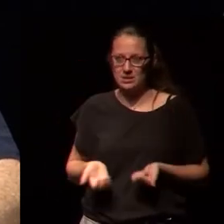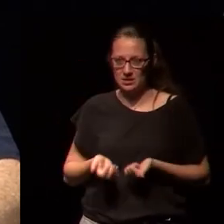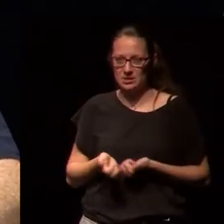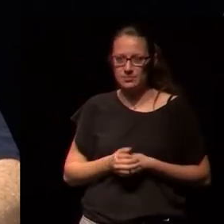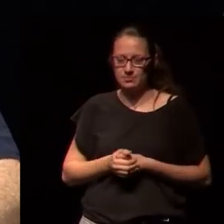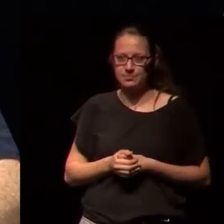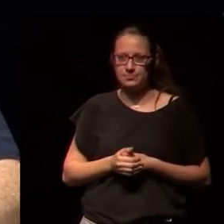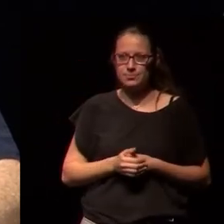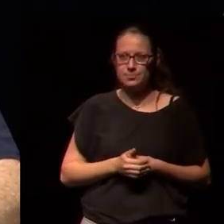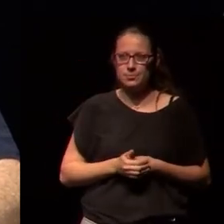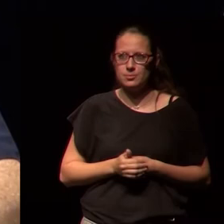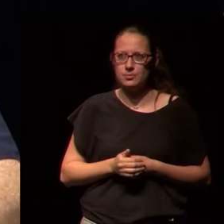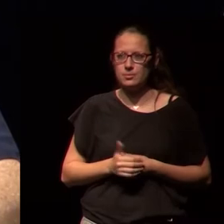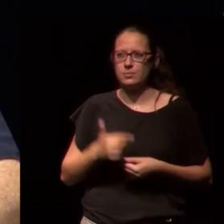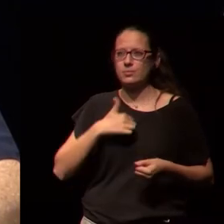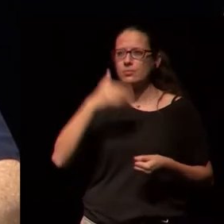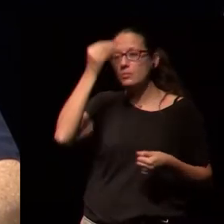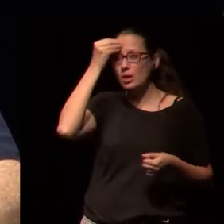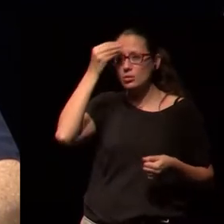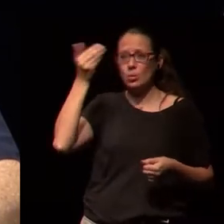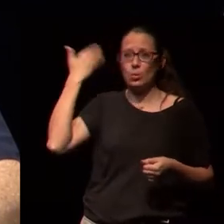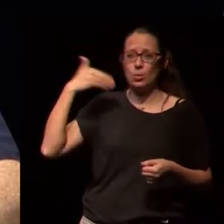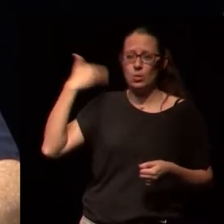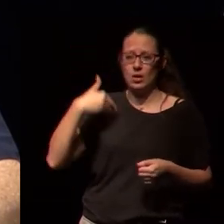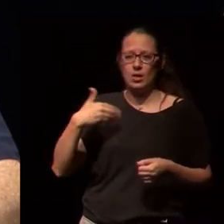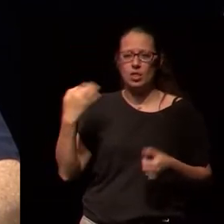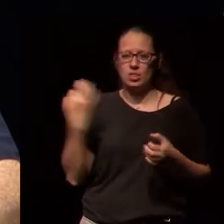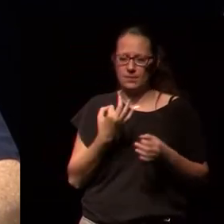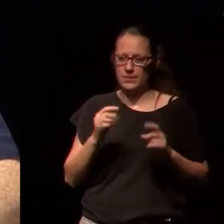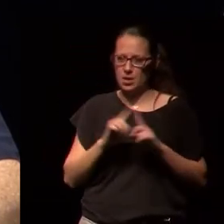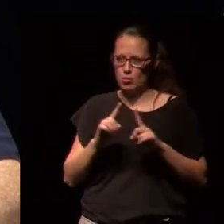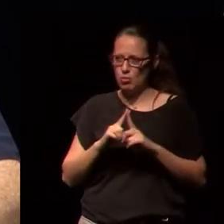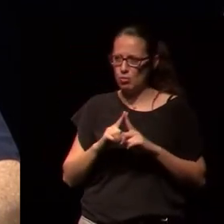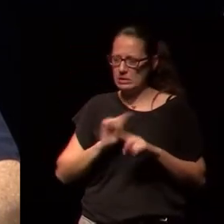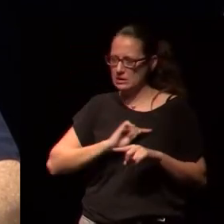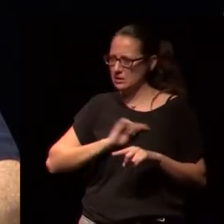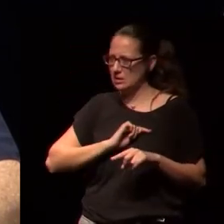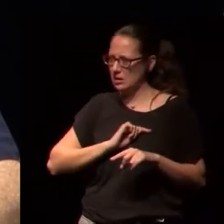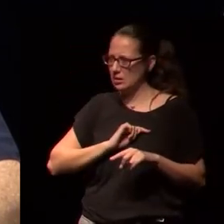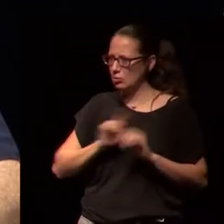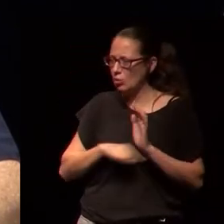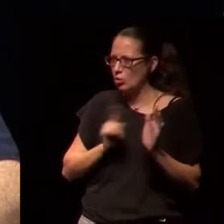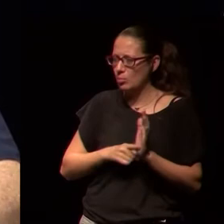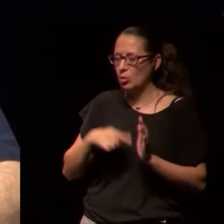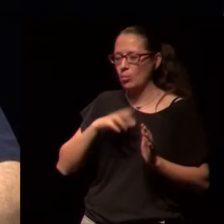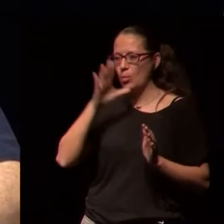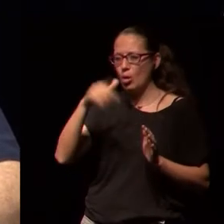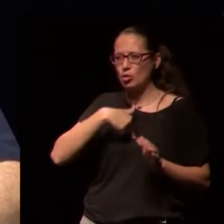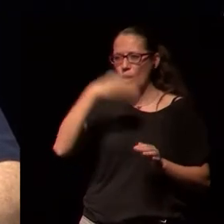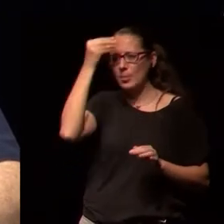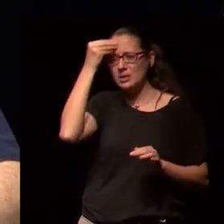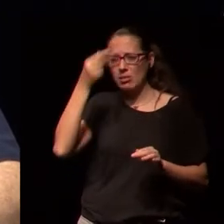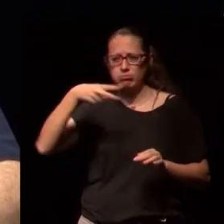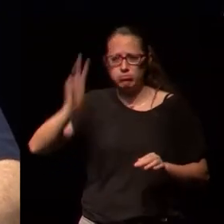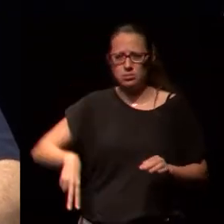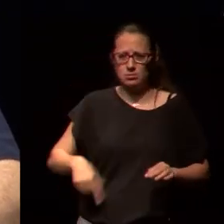debía de estar muy lleno de mí mismo en su momento, ¿no? Pensando que llevaba la verdad bajo el brazo. Yo